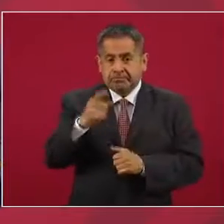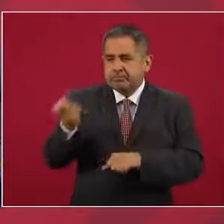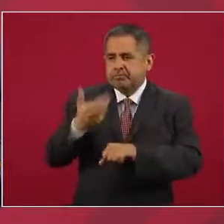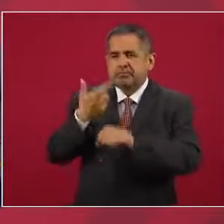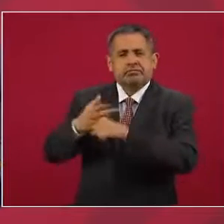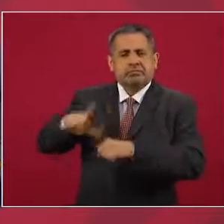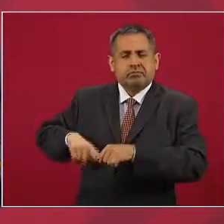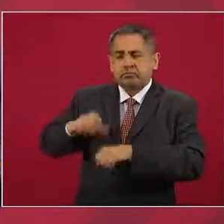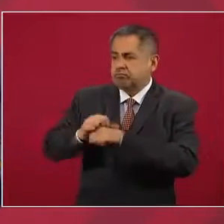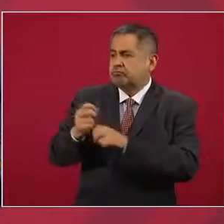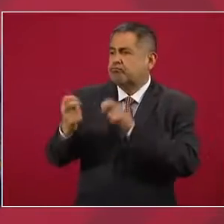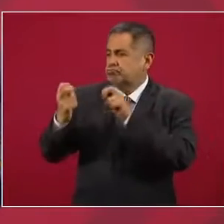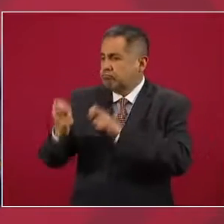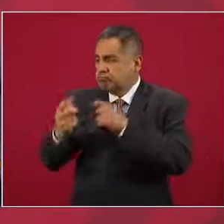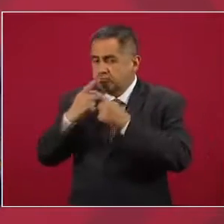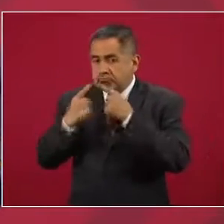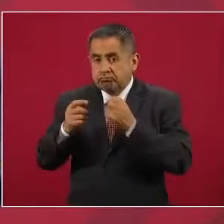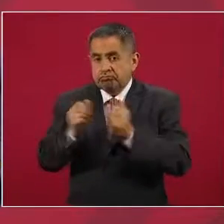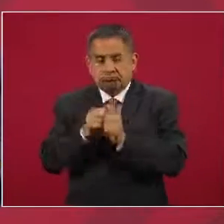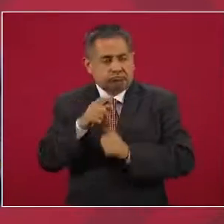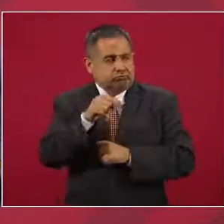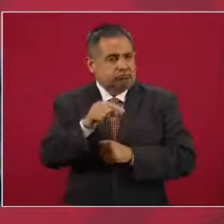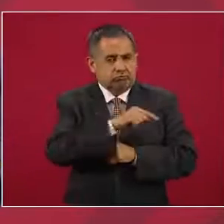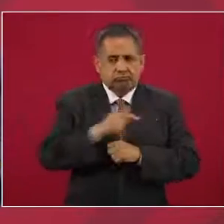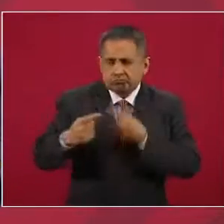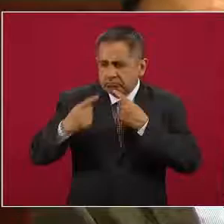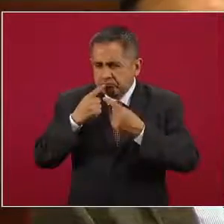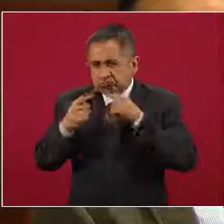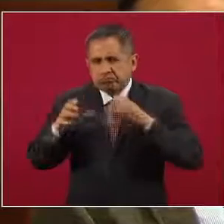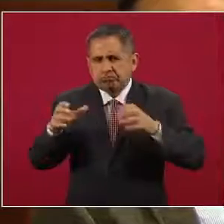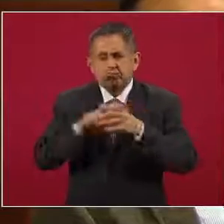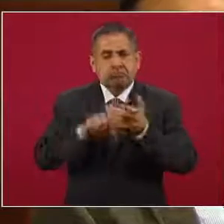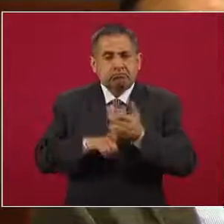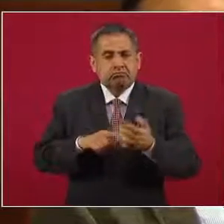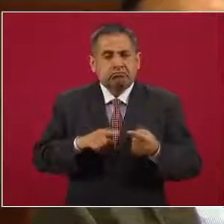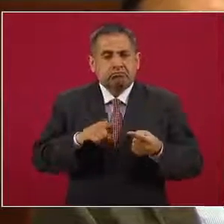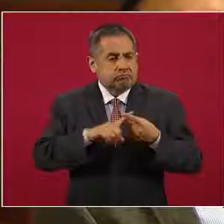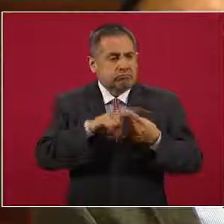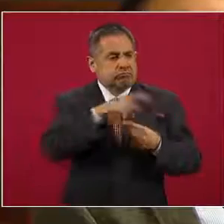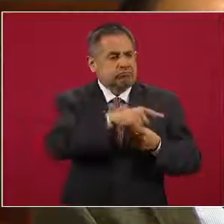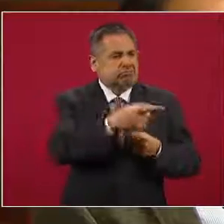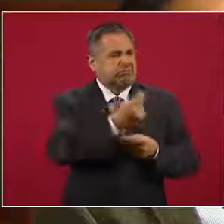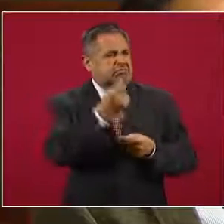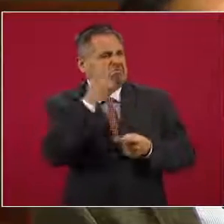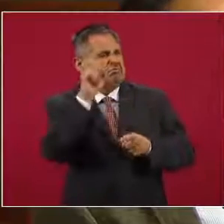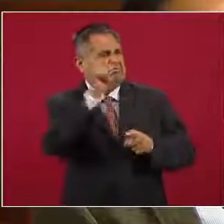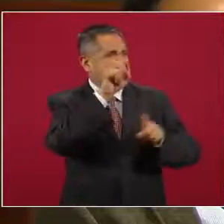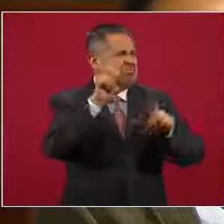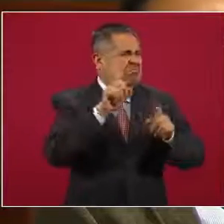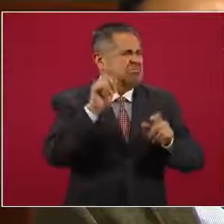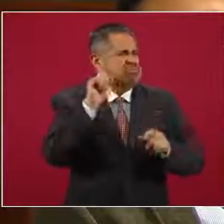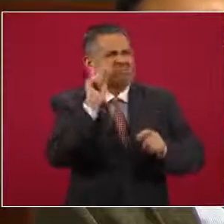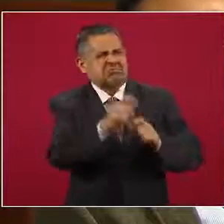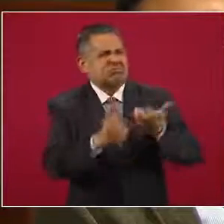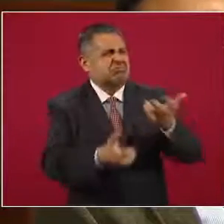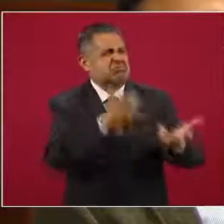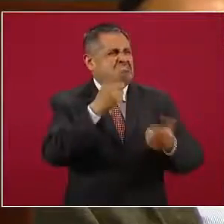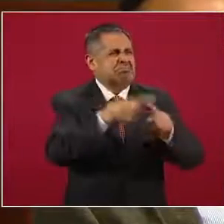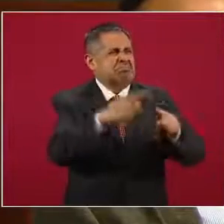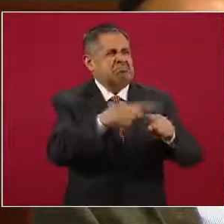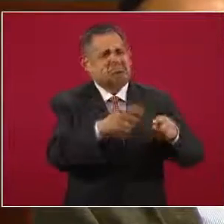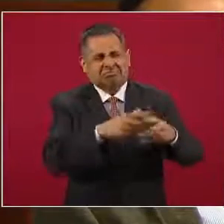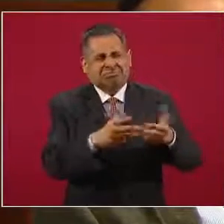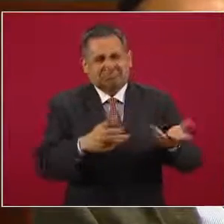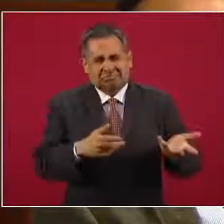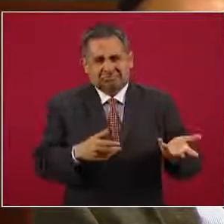Gobernación se ha sentado con esos grupos que han tomado, que han pintado, que han quemado, que han etcétera.